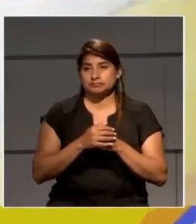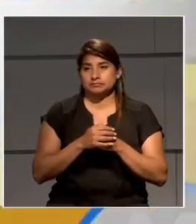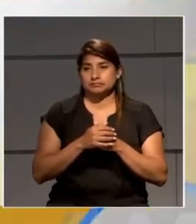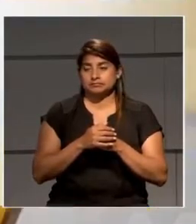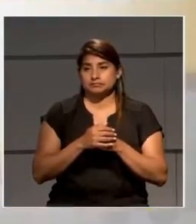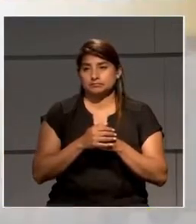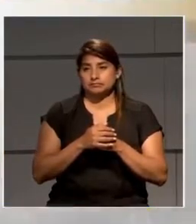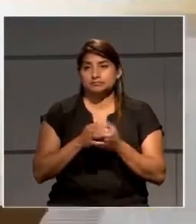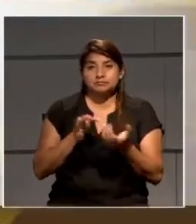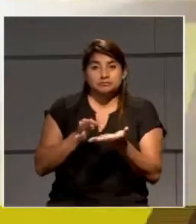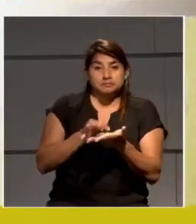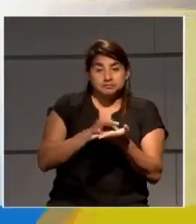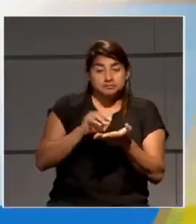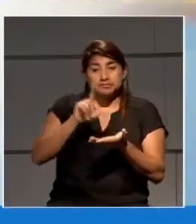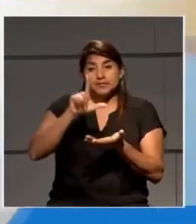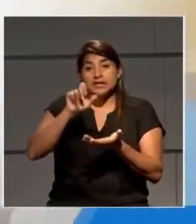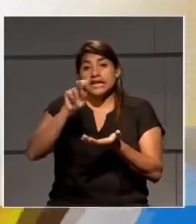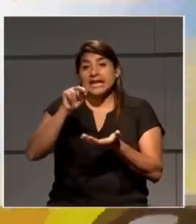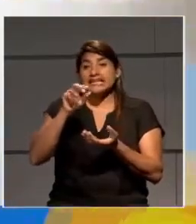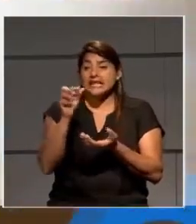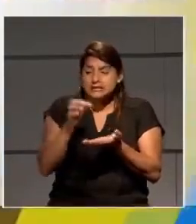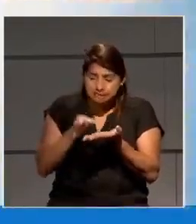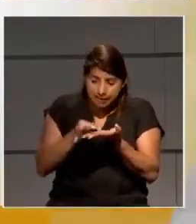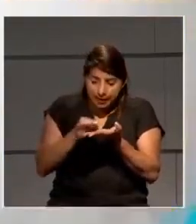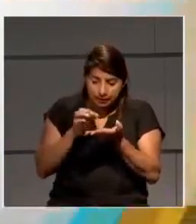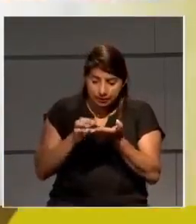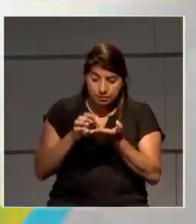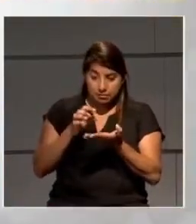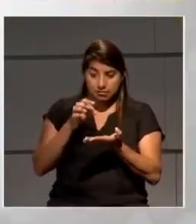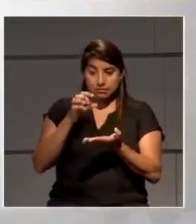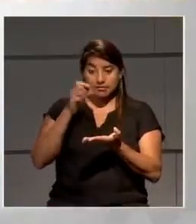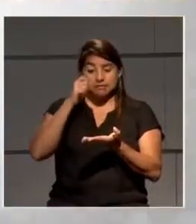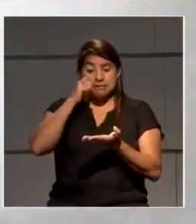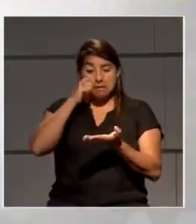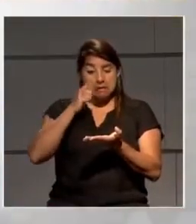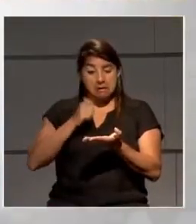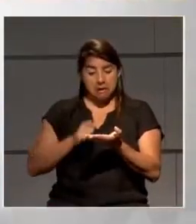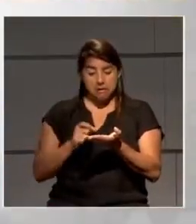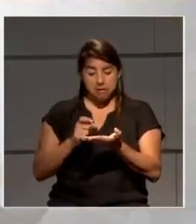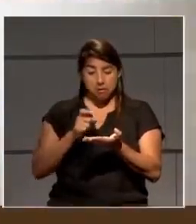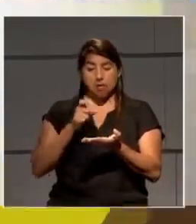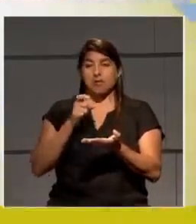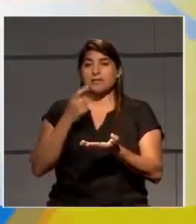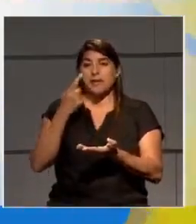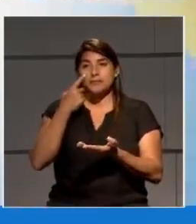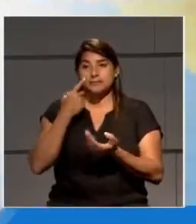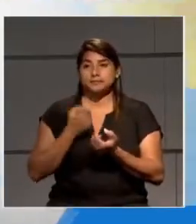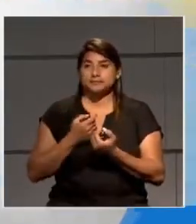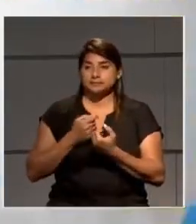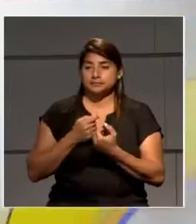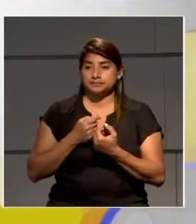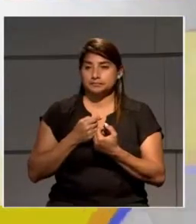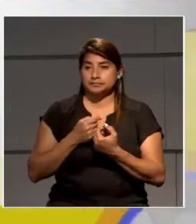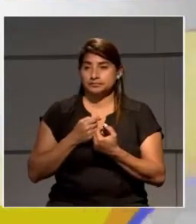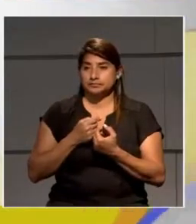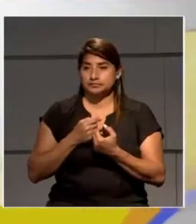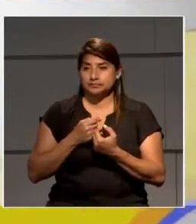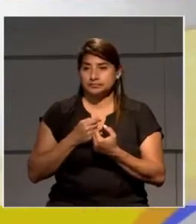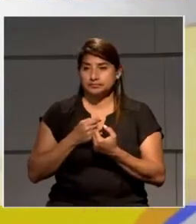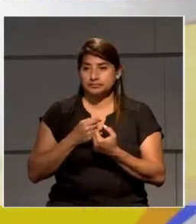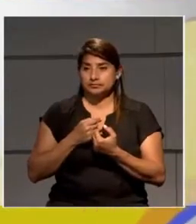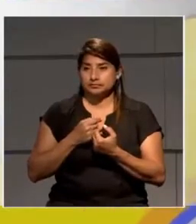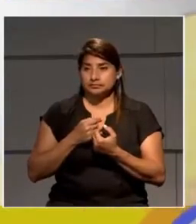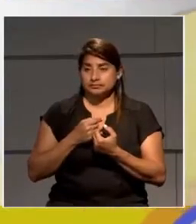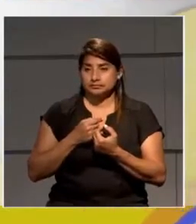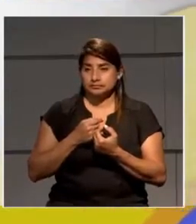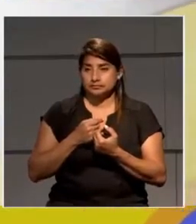muy interesantes. Por eso me traje la lupa, para verlas más grandes. ¿Quiere verlas? Sí, para verlas. Veamos estas lentejas. Que estas lentejas,